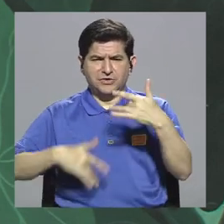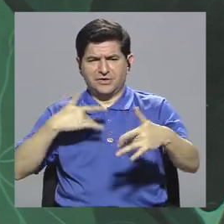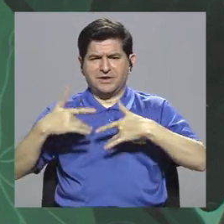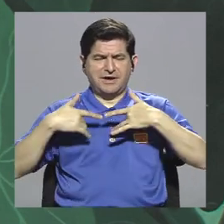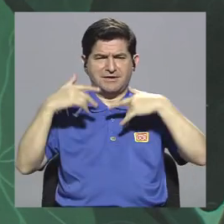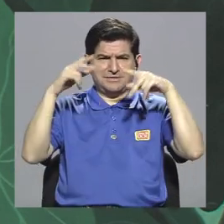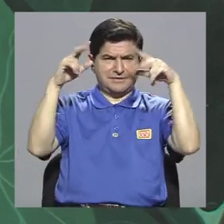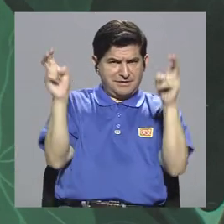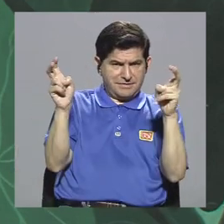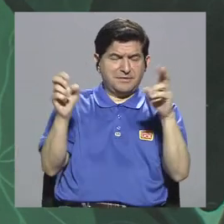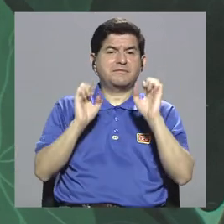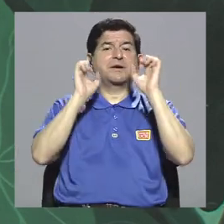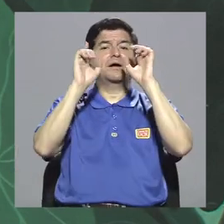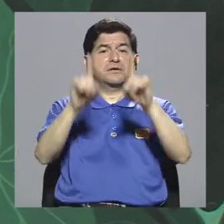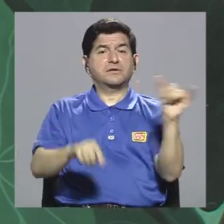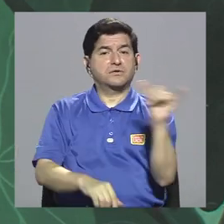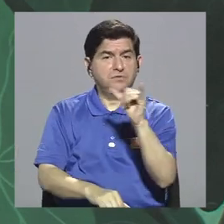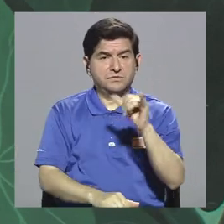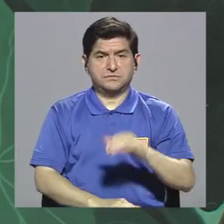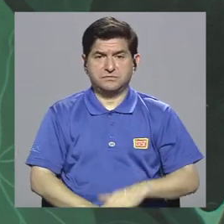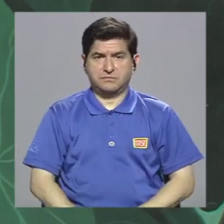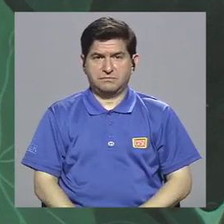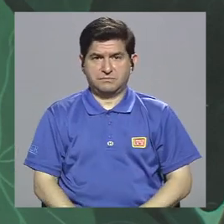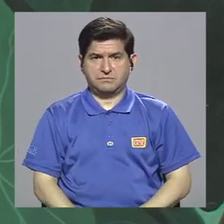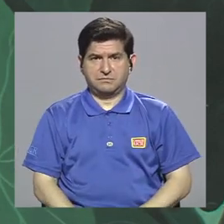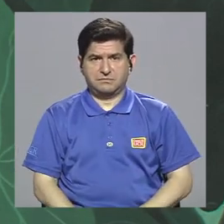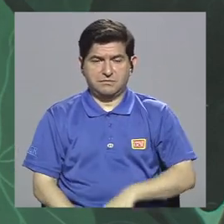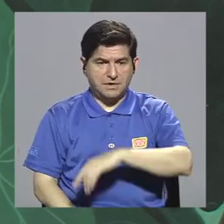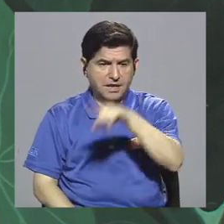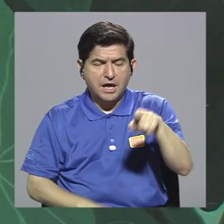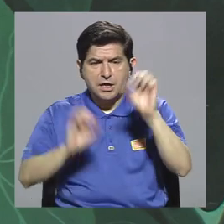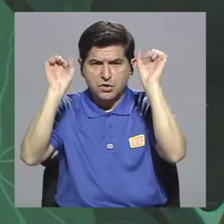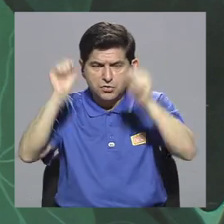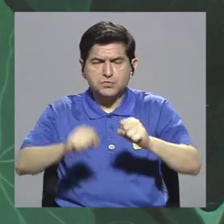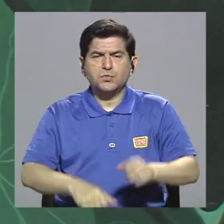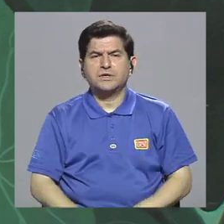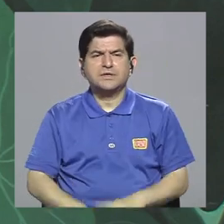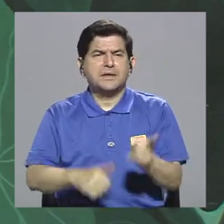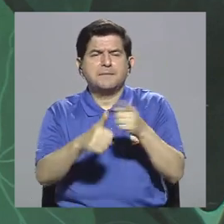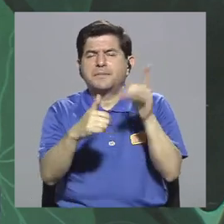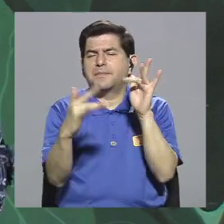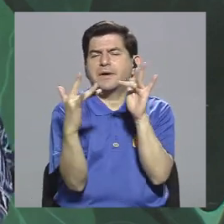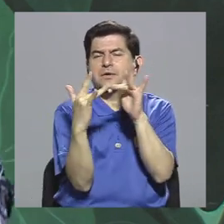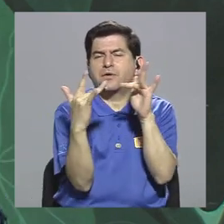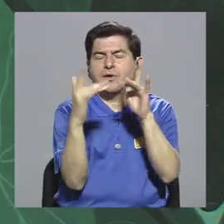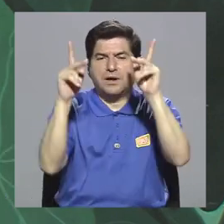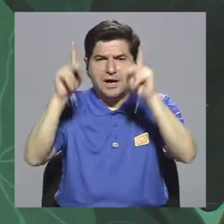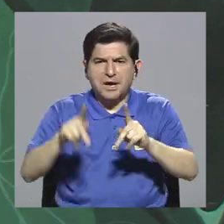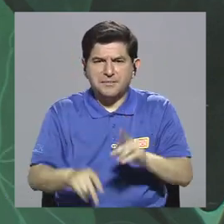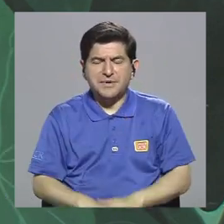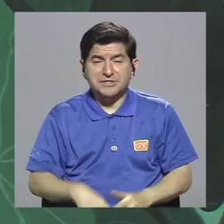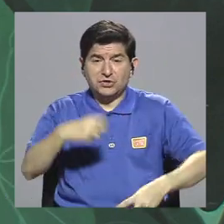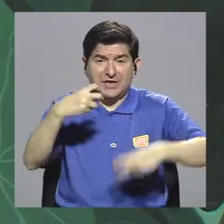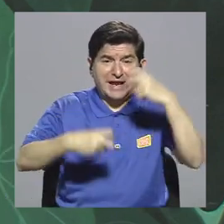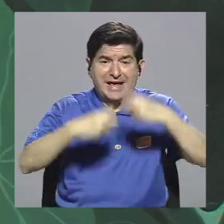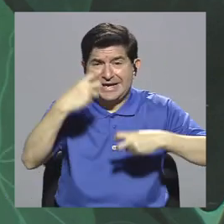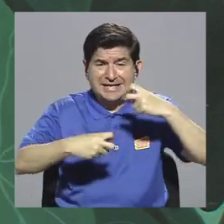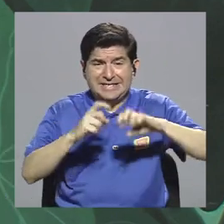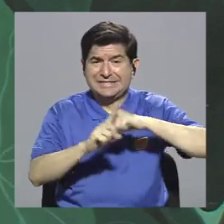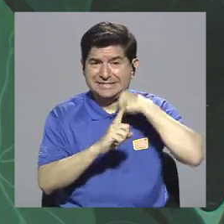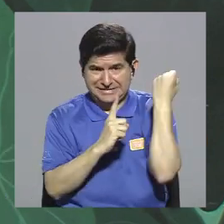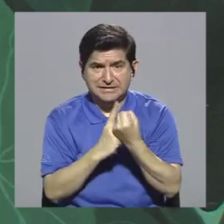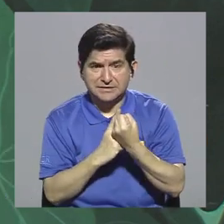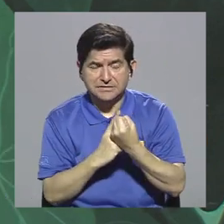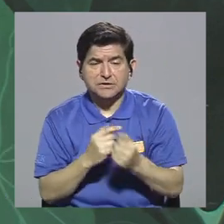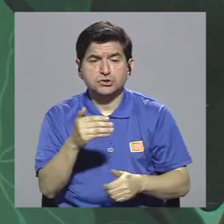tema y también educarlo sobre cómo generar ese primer acercamiento a la persona que está en crisis para que